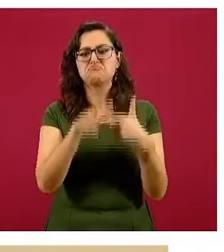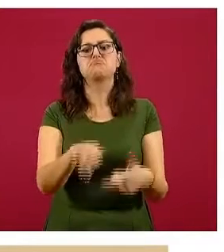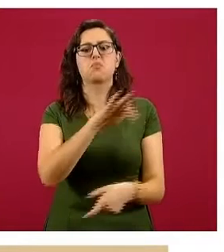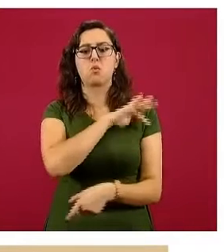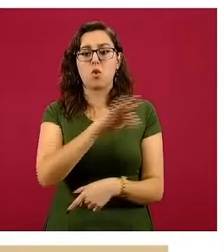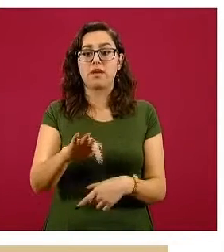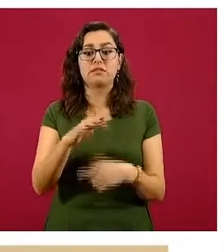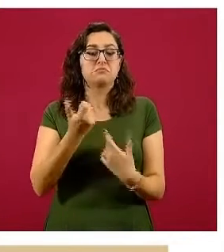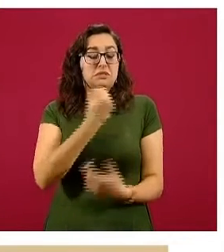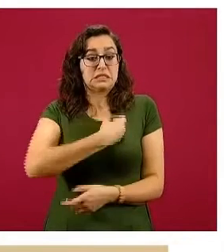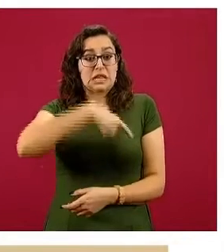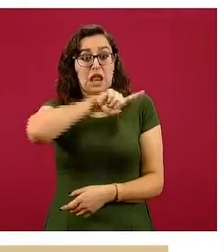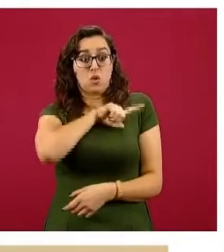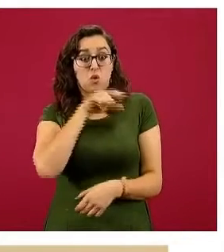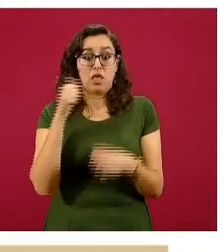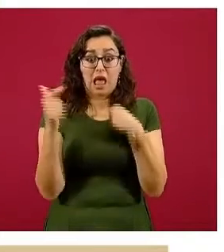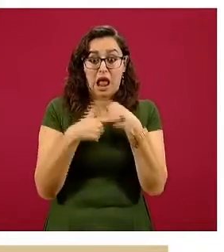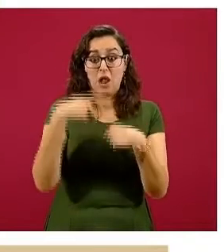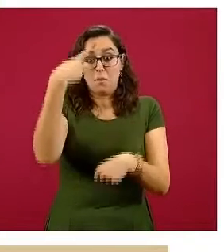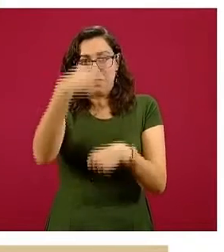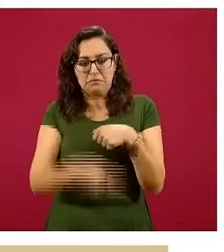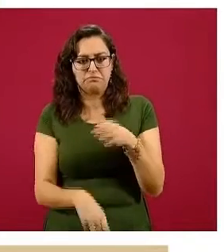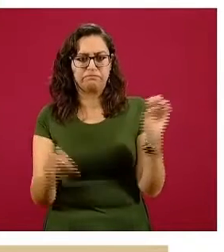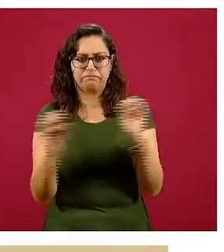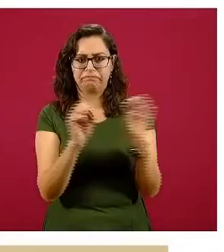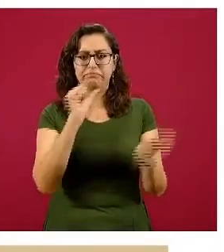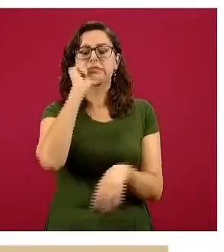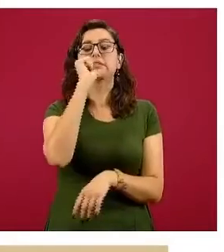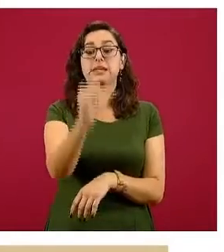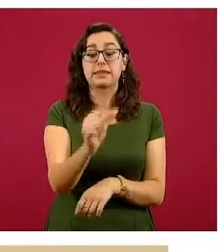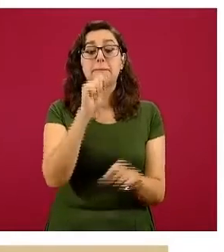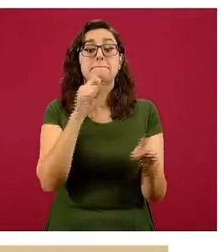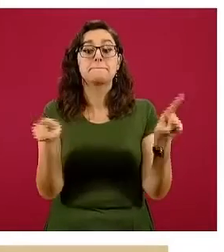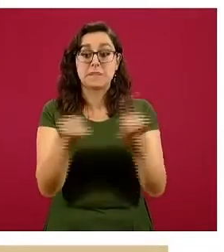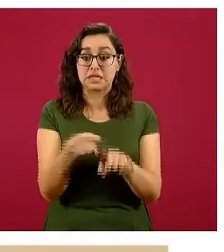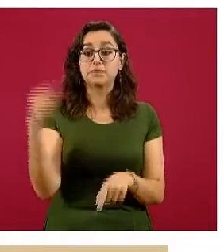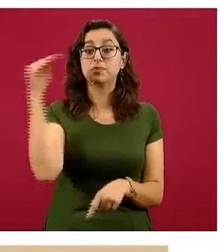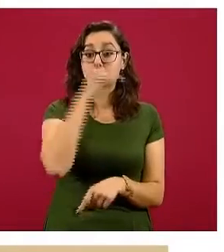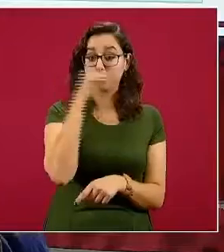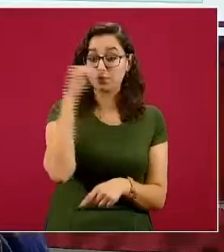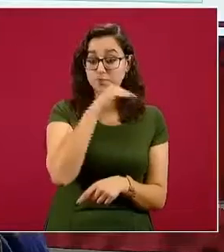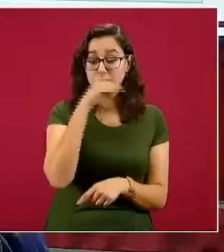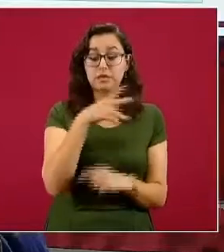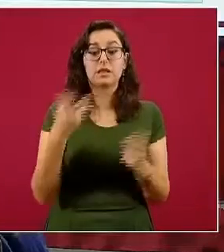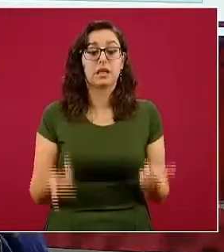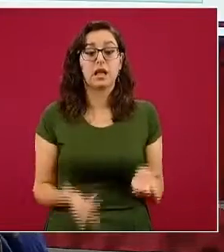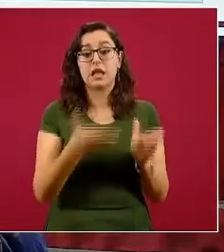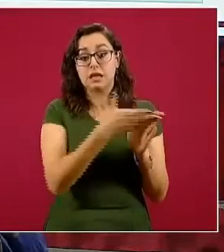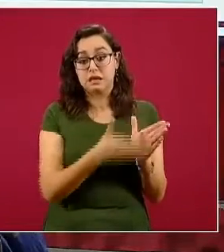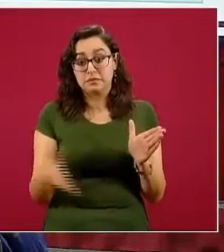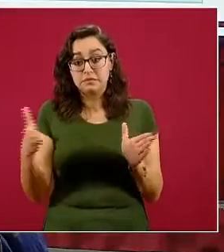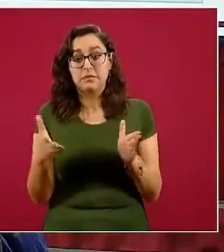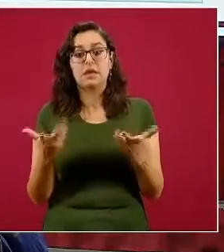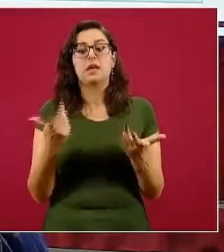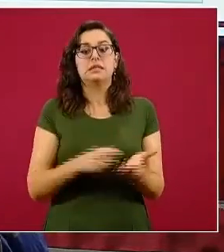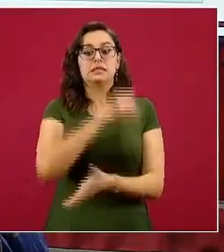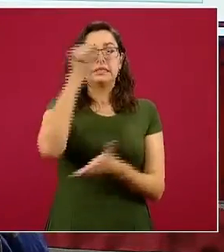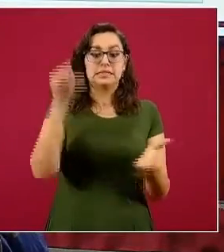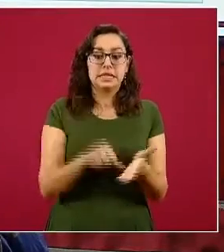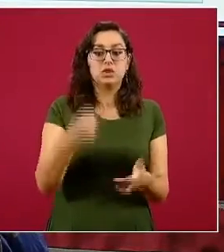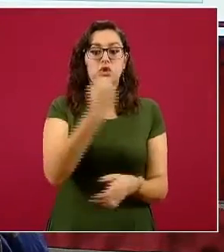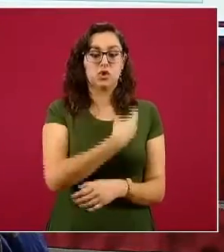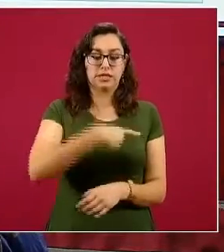un método que está disponible de forma gratuita y estas jornadas intensivas se realizan en los centros de